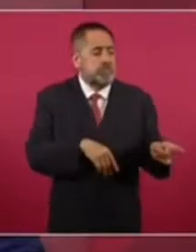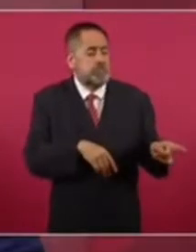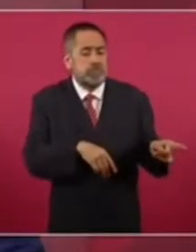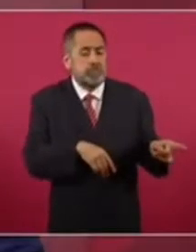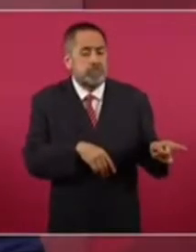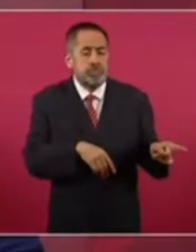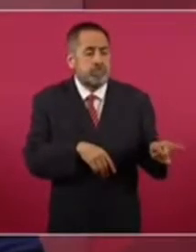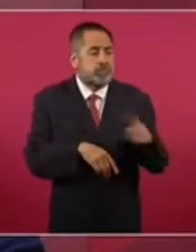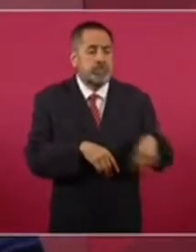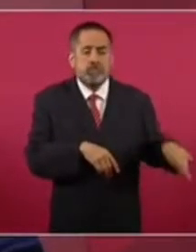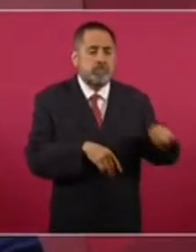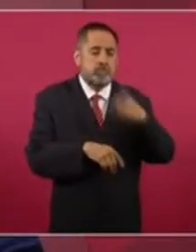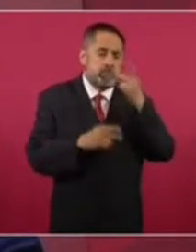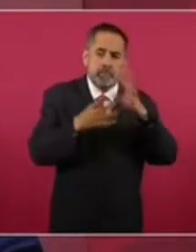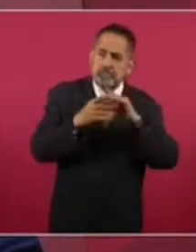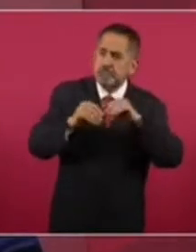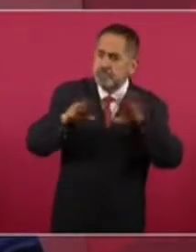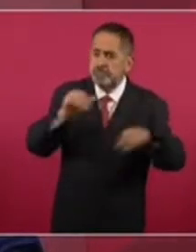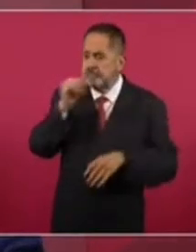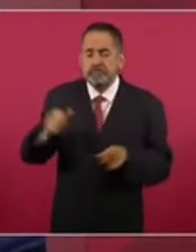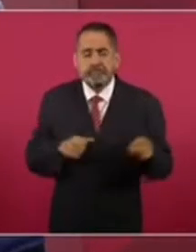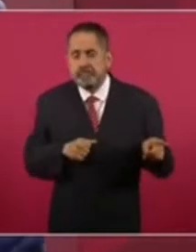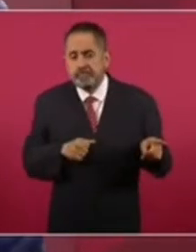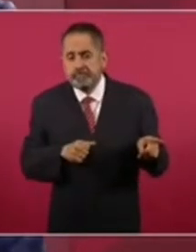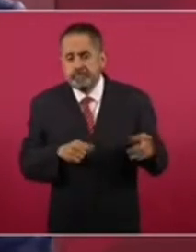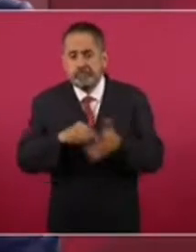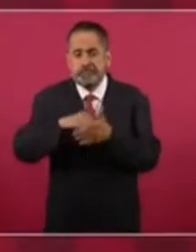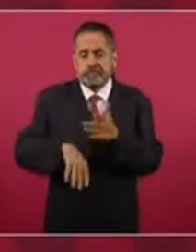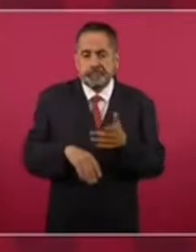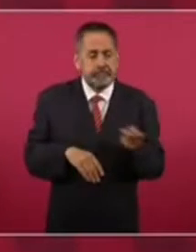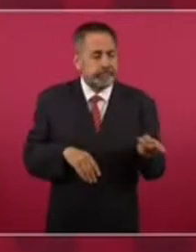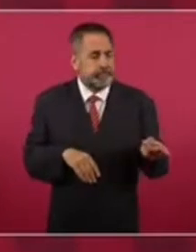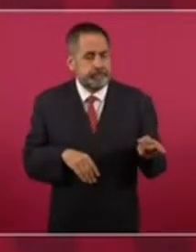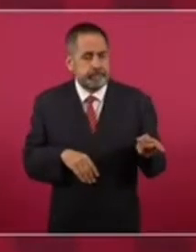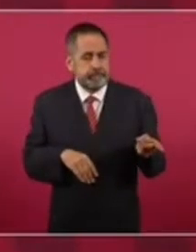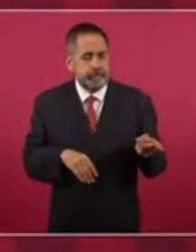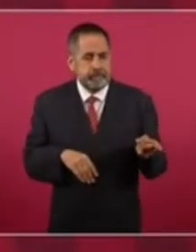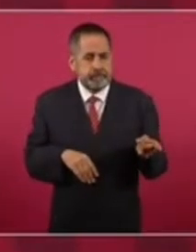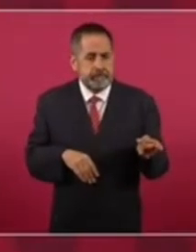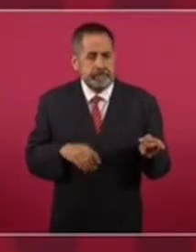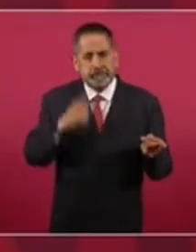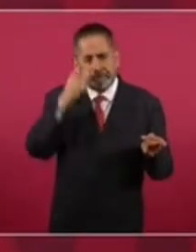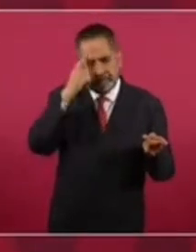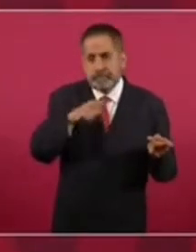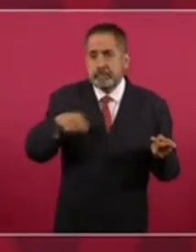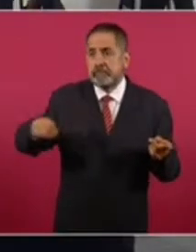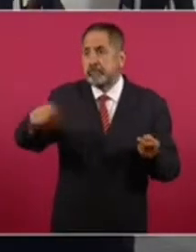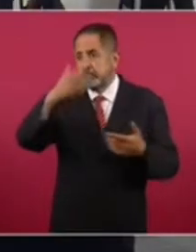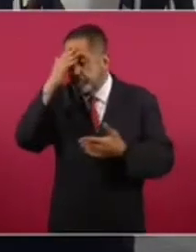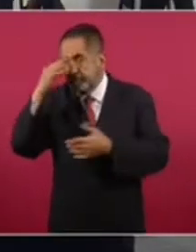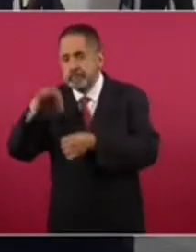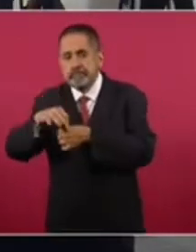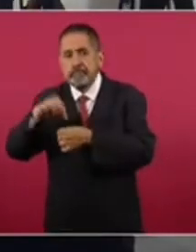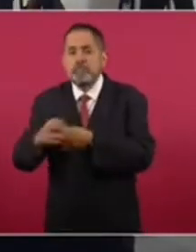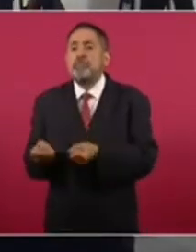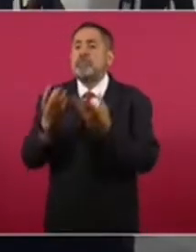Nadie habló de eso. ¿Para qué? No se cumpliera